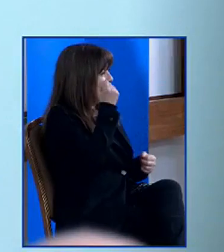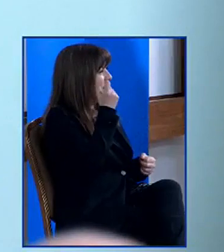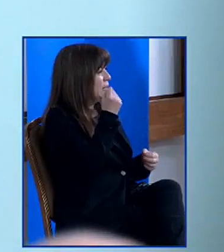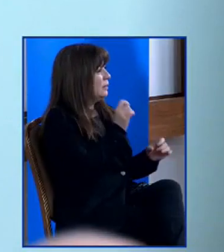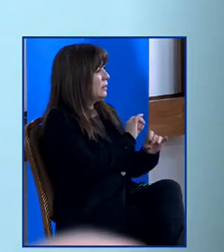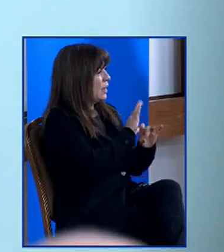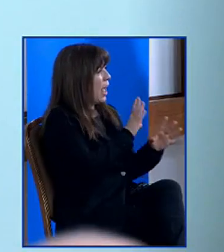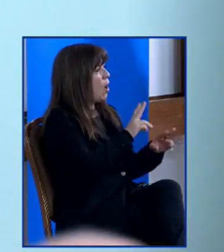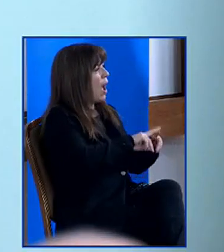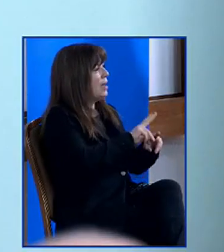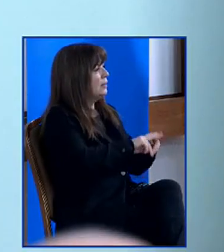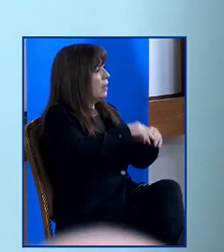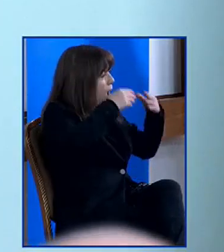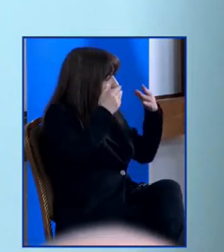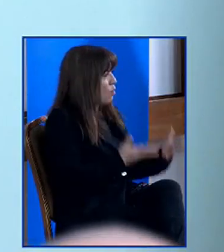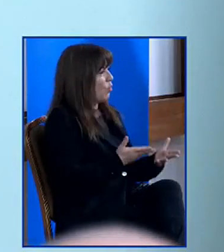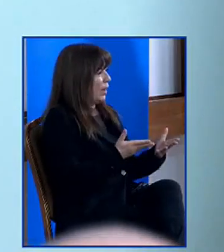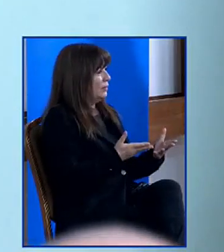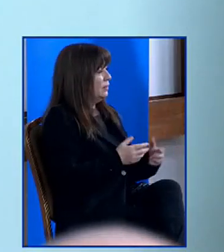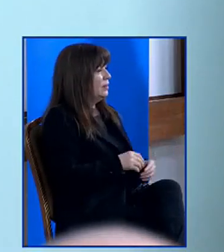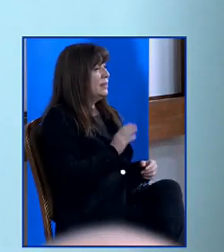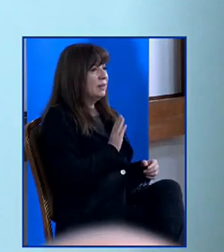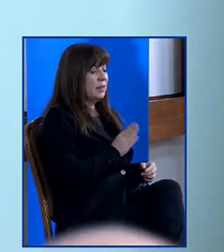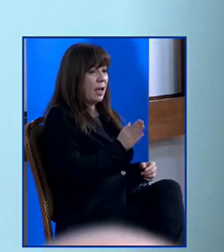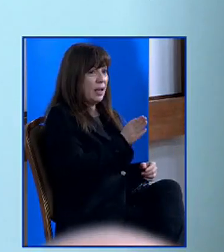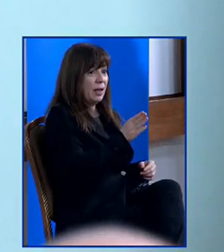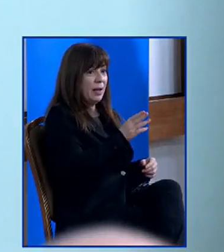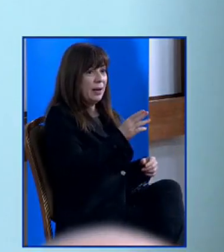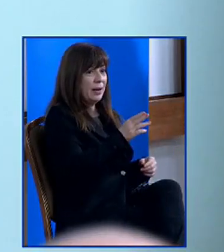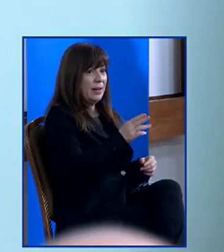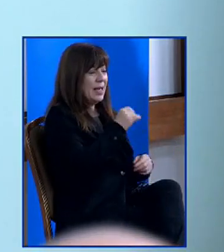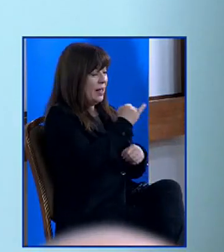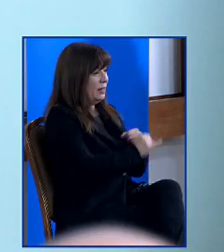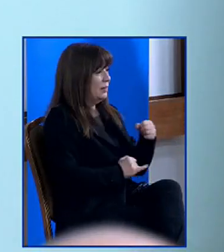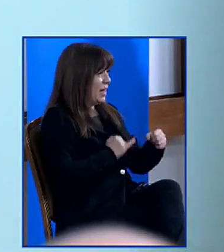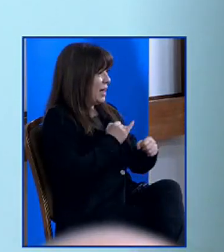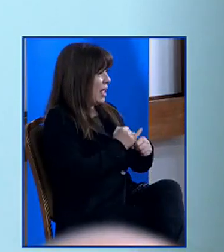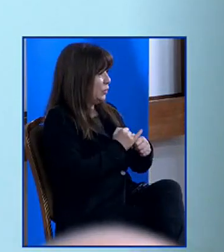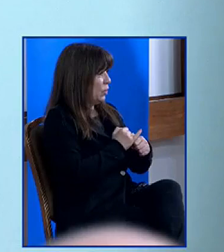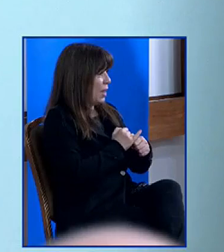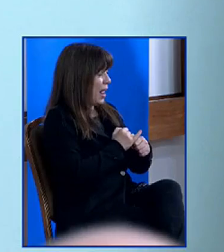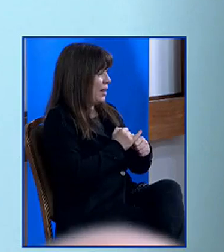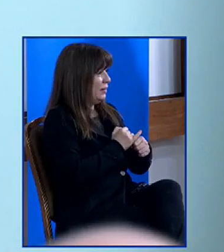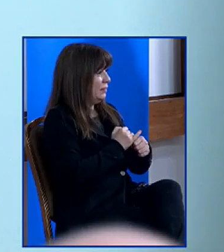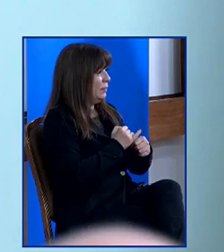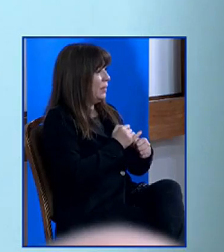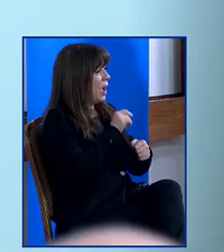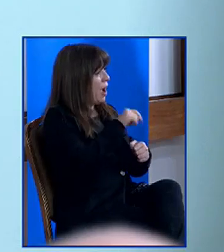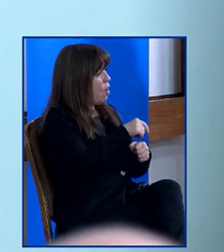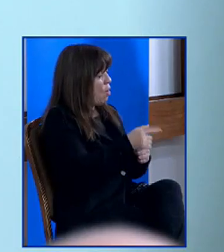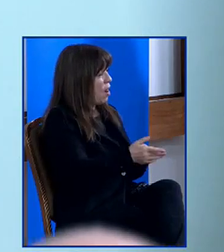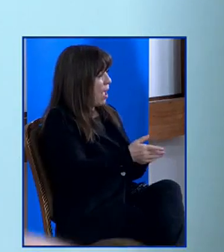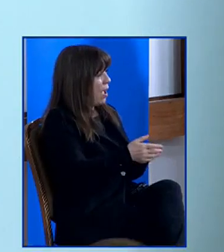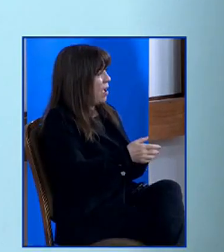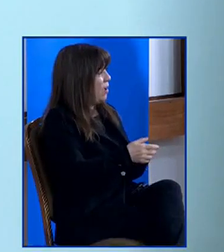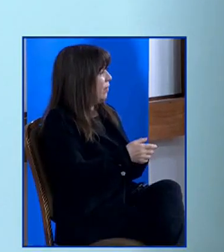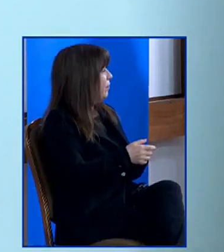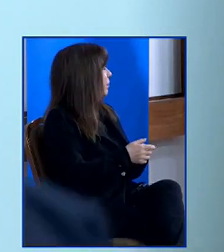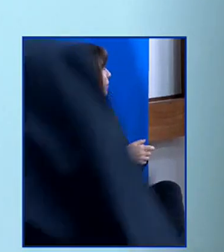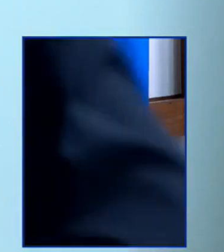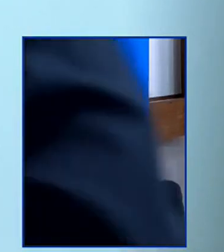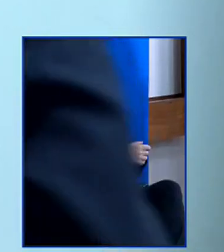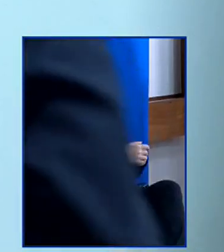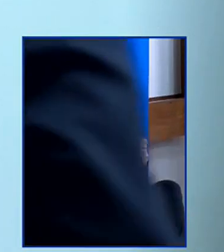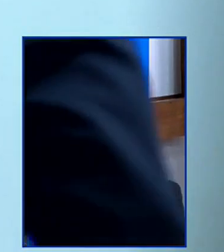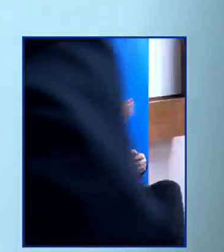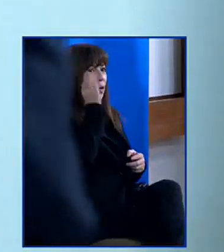de actuar ahora. Bueno, y para seguir con nuestro panel internacional, los quiero dejar ahora con ustedes, con Aurelio